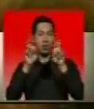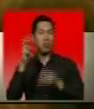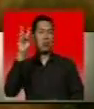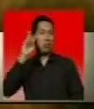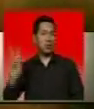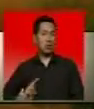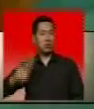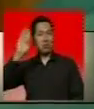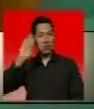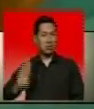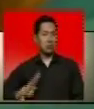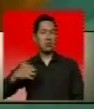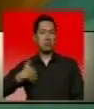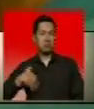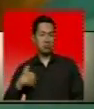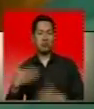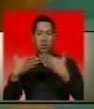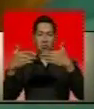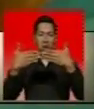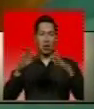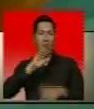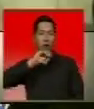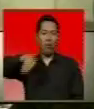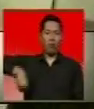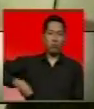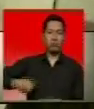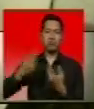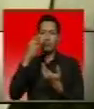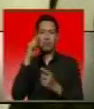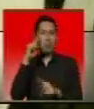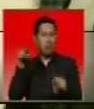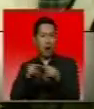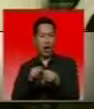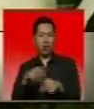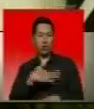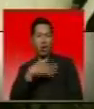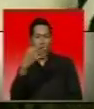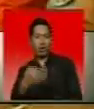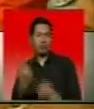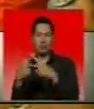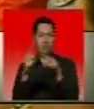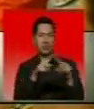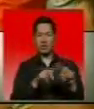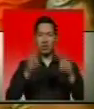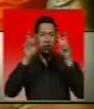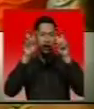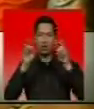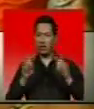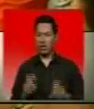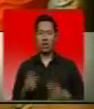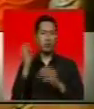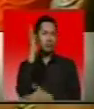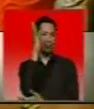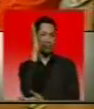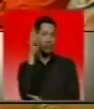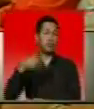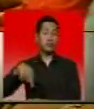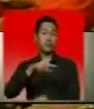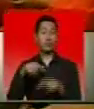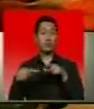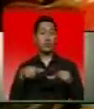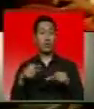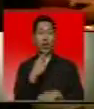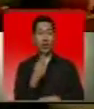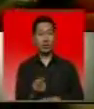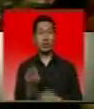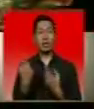en Ecuador, Panama Papers y Pacto Ético fueron los temas tratados por diversos expositores. En el lugar también se habló sobre las